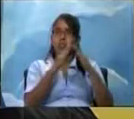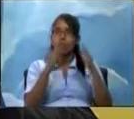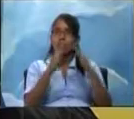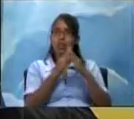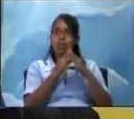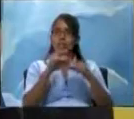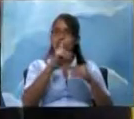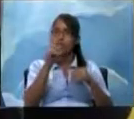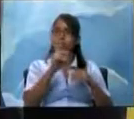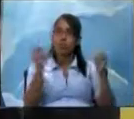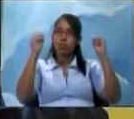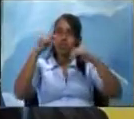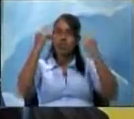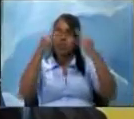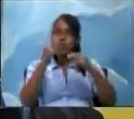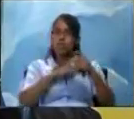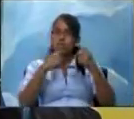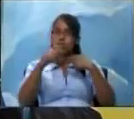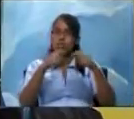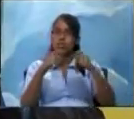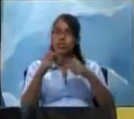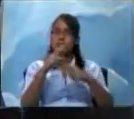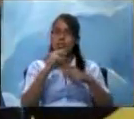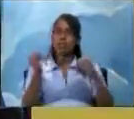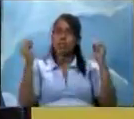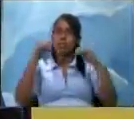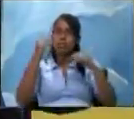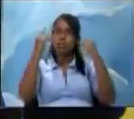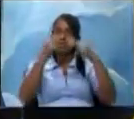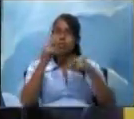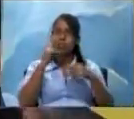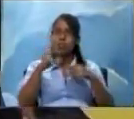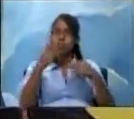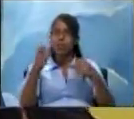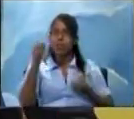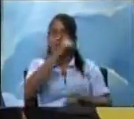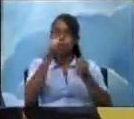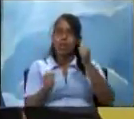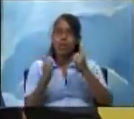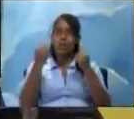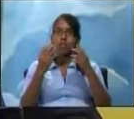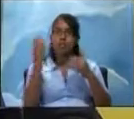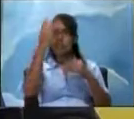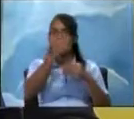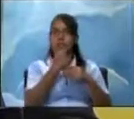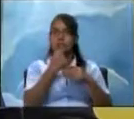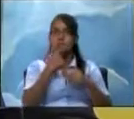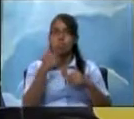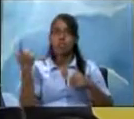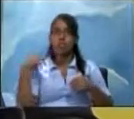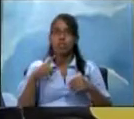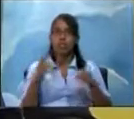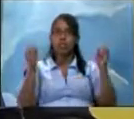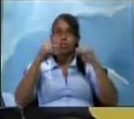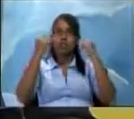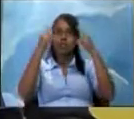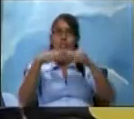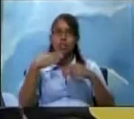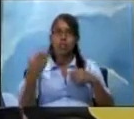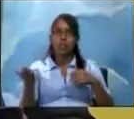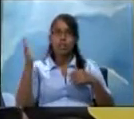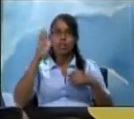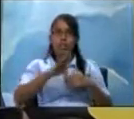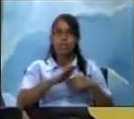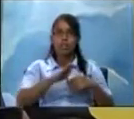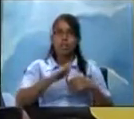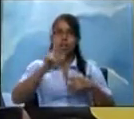casa, no ponga sus ojos en su negocio, no ponga sus ojos, ¡ay, mira qué carro tan hermoso tengo! Ponga sus ojos en el